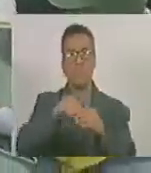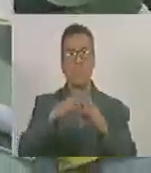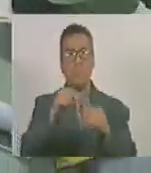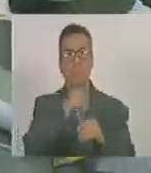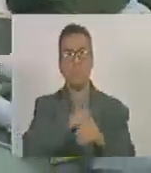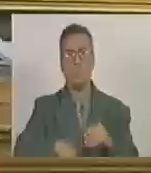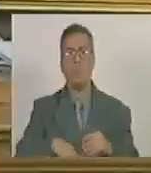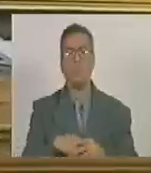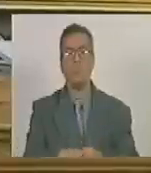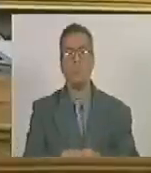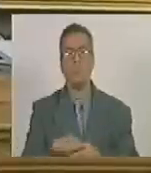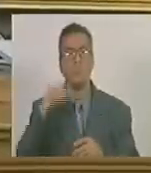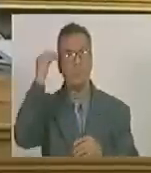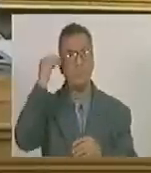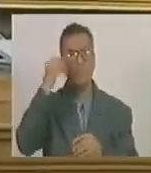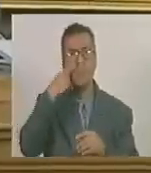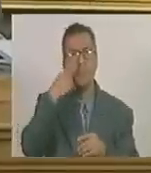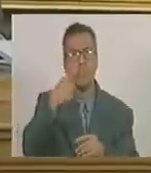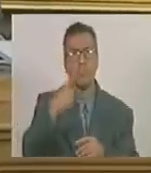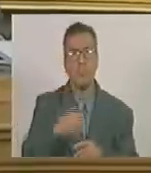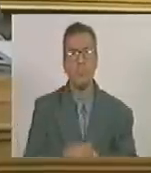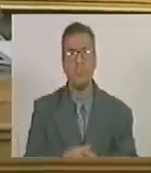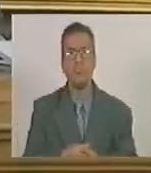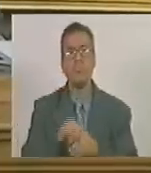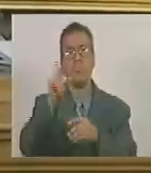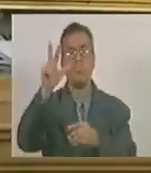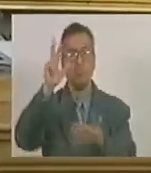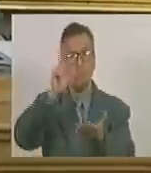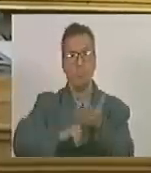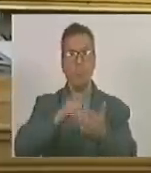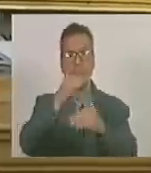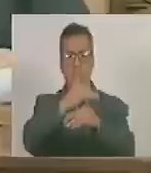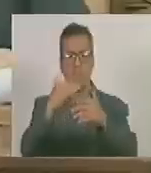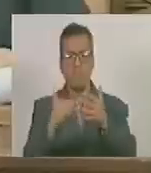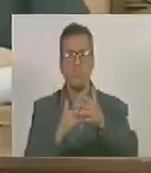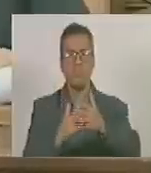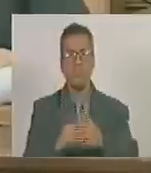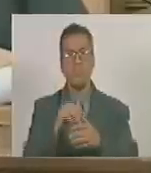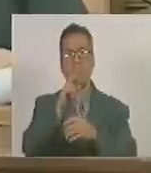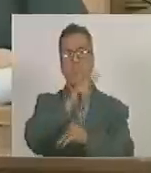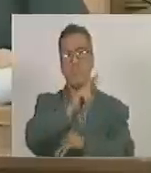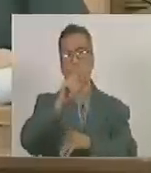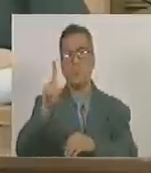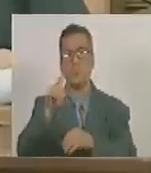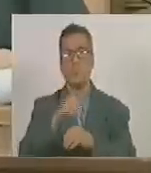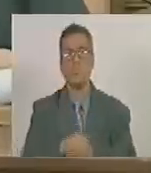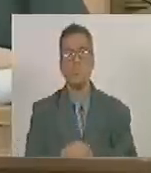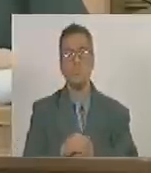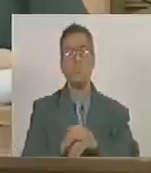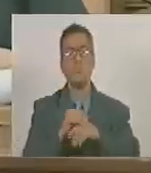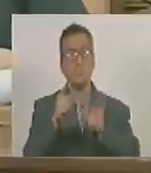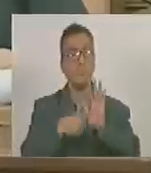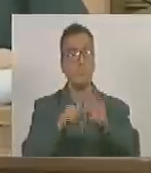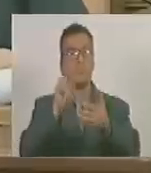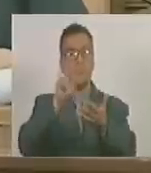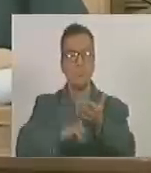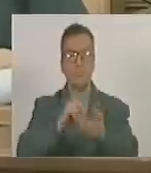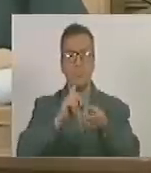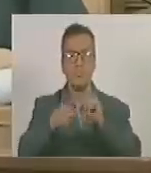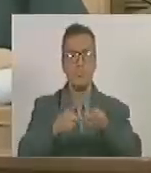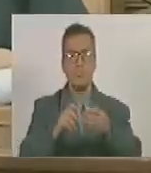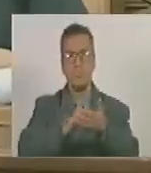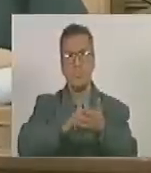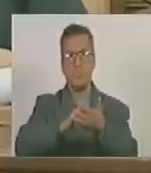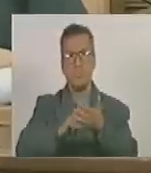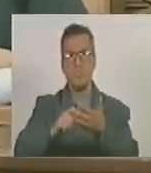ciudadano presidente. En consideración. Aprobado. Siguiente. 21. Se propone aprobar con